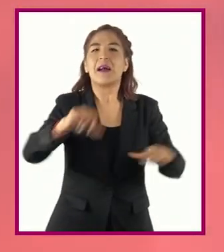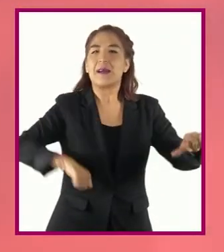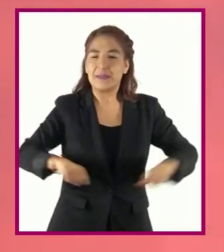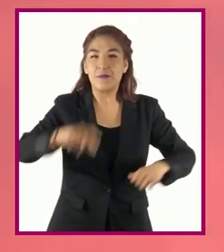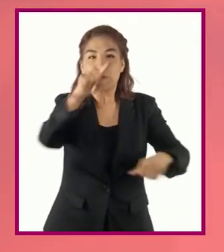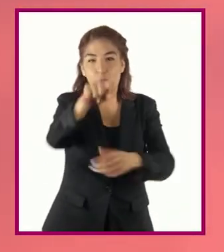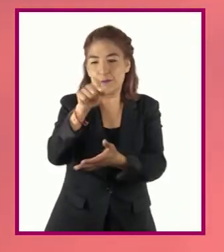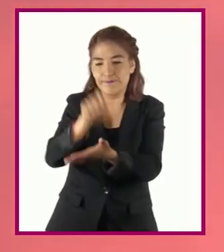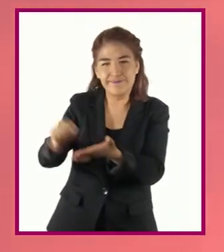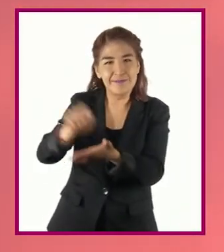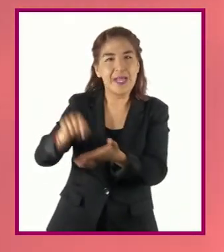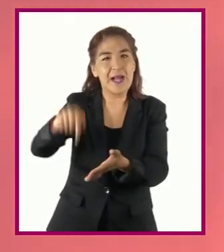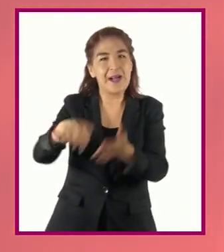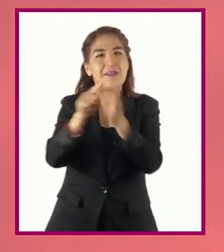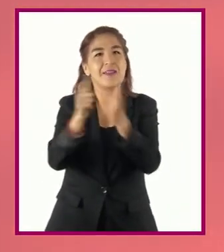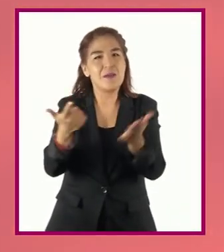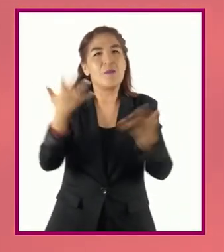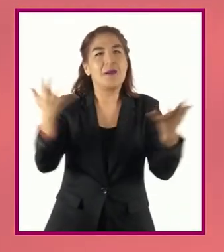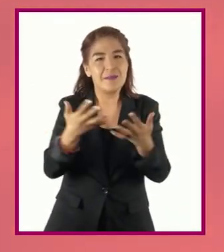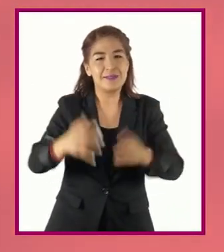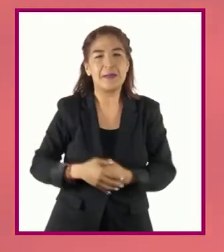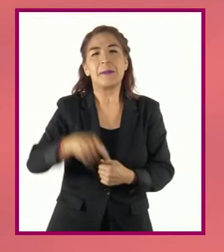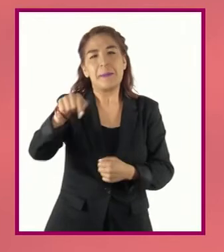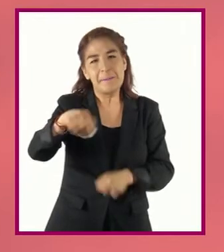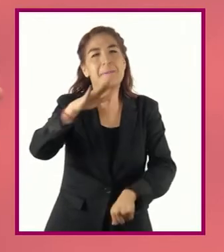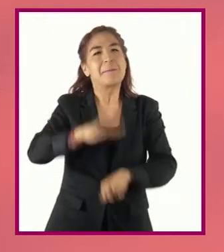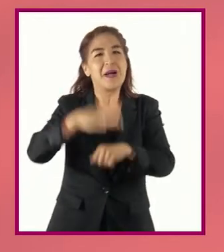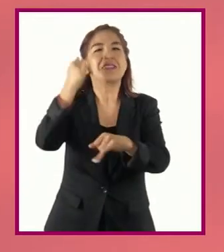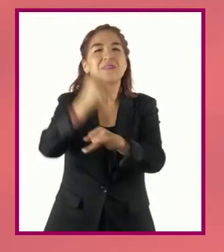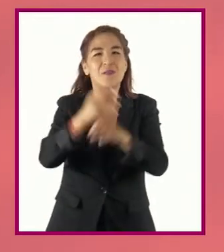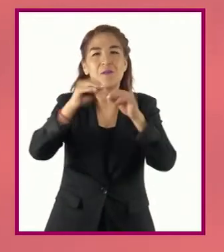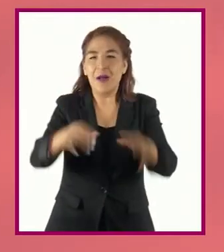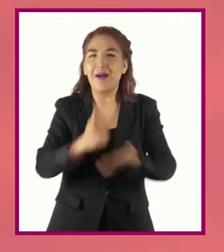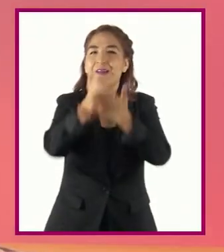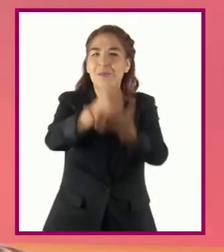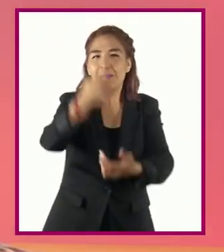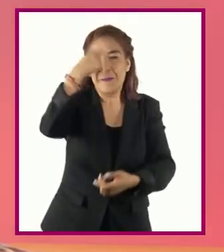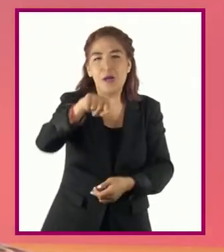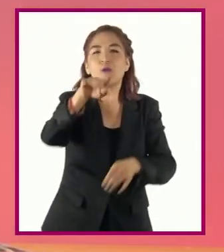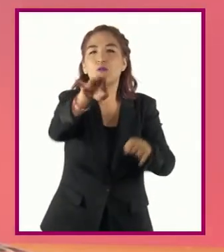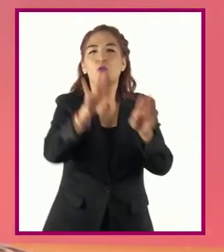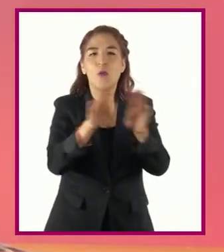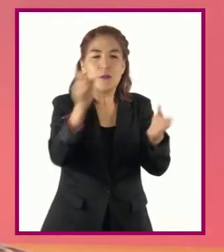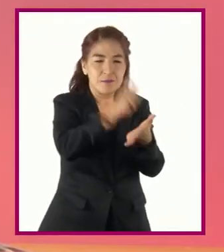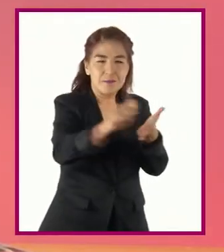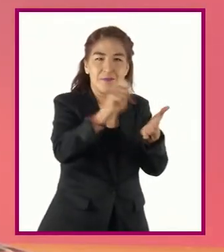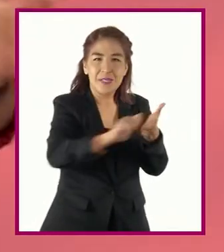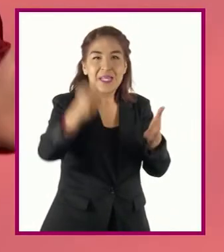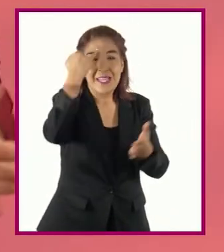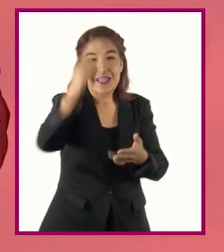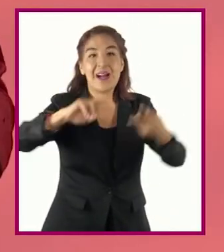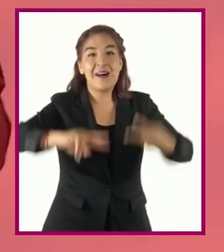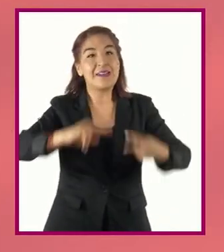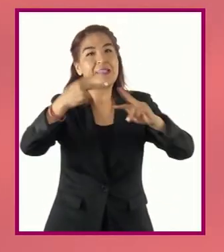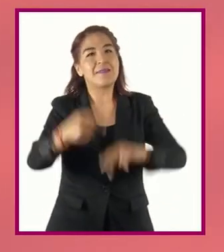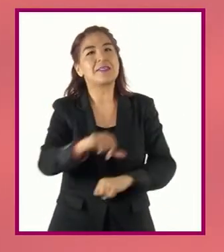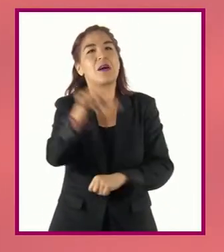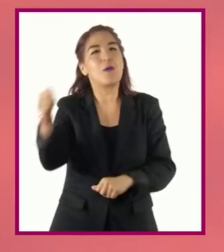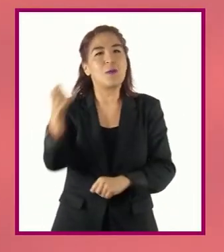actividades que ahí se propongan. Esto les dará mayor información sobre cómo redactar ideas que son opuestas a